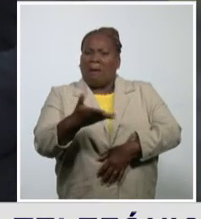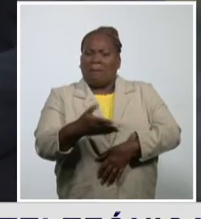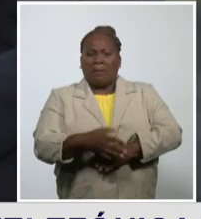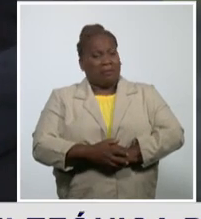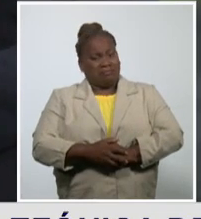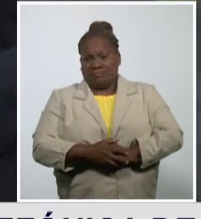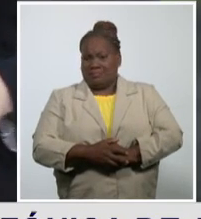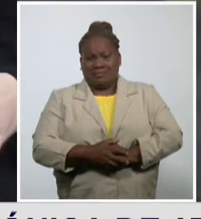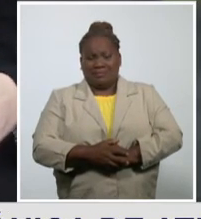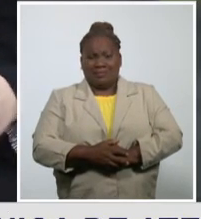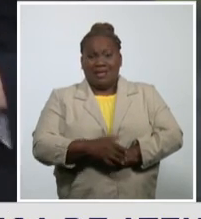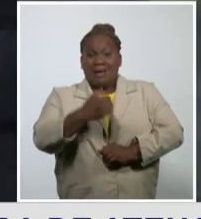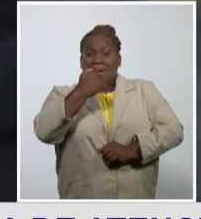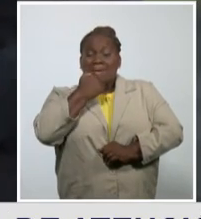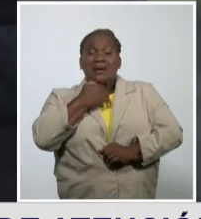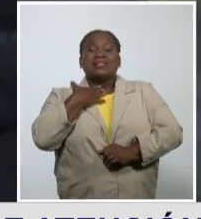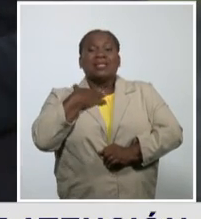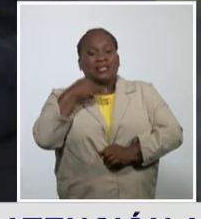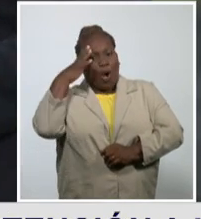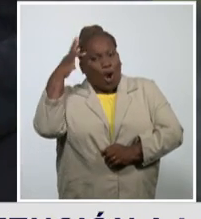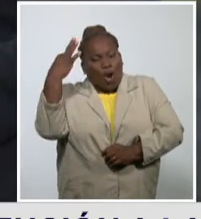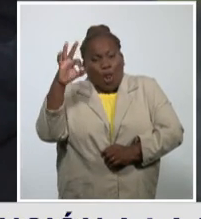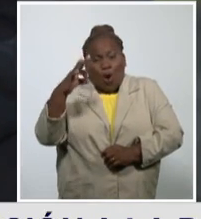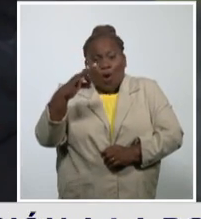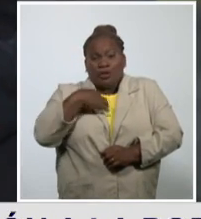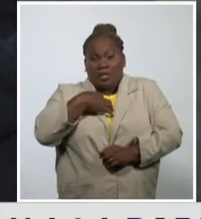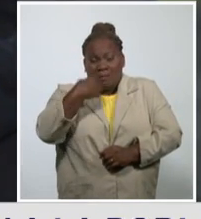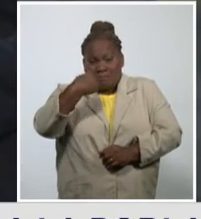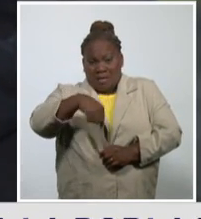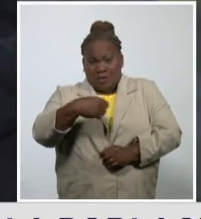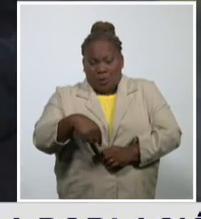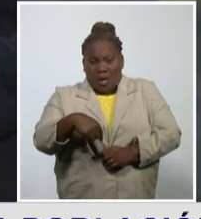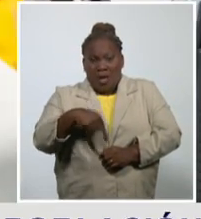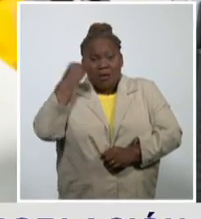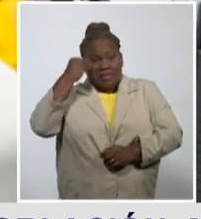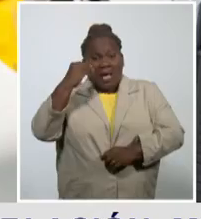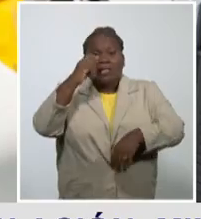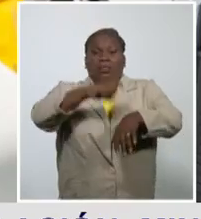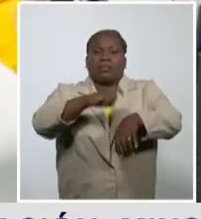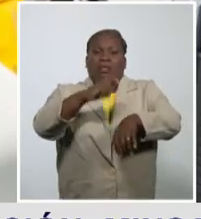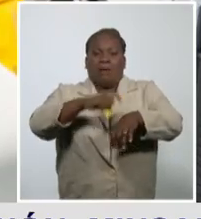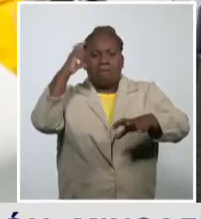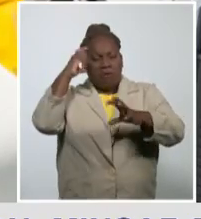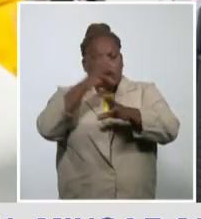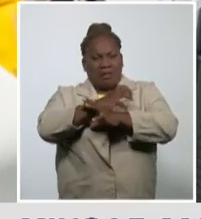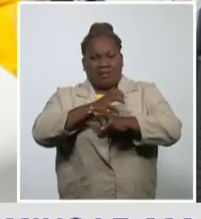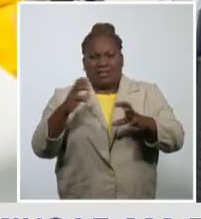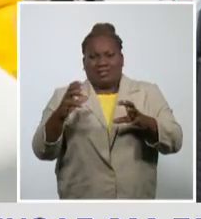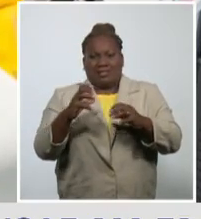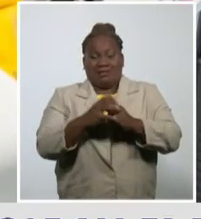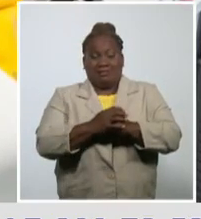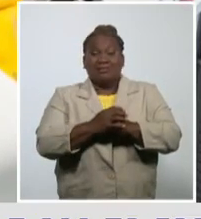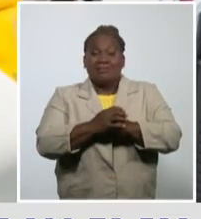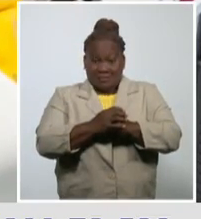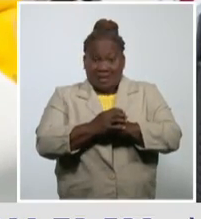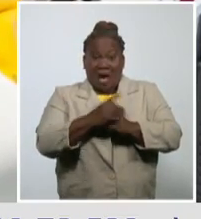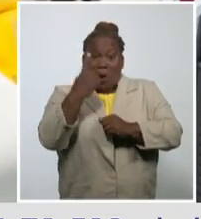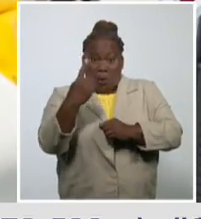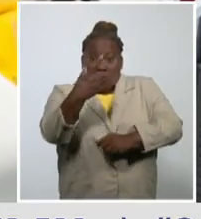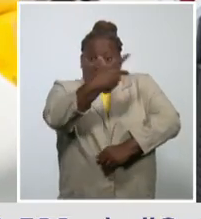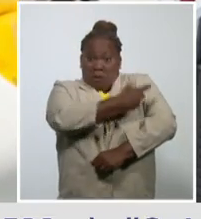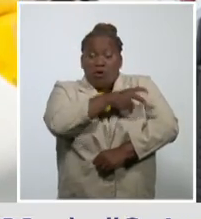de nuestras ansias lógicas, debemos tener en cuenta los tiempos de la ciencia. Por lo general, el recorrido de una vacuna